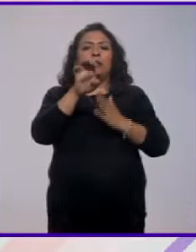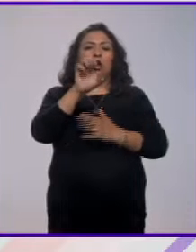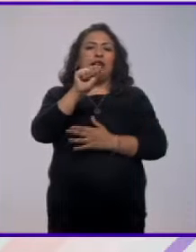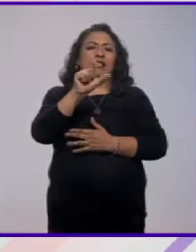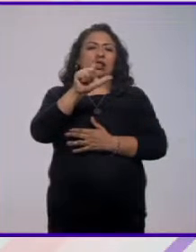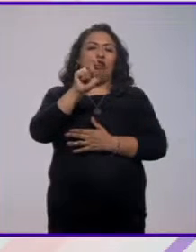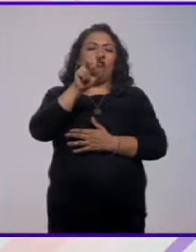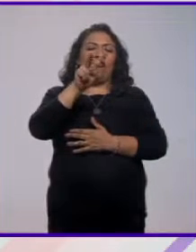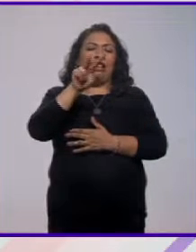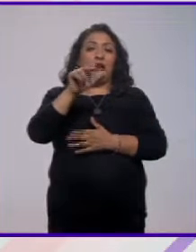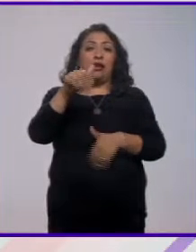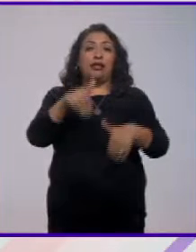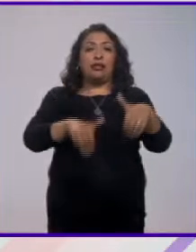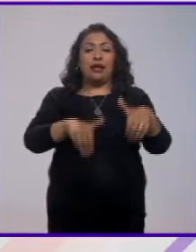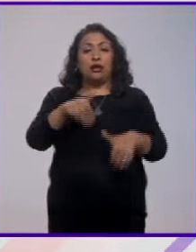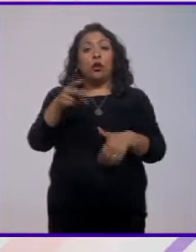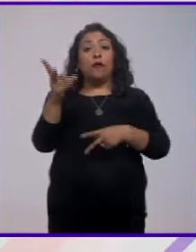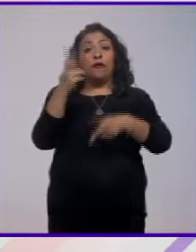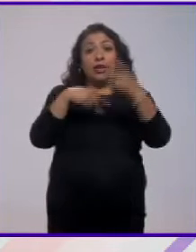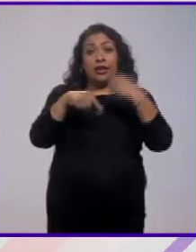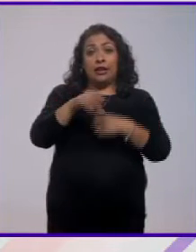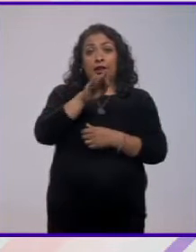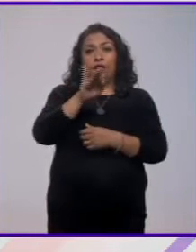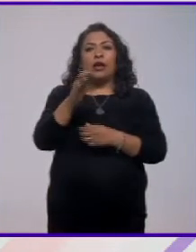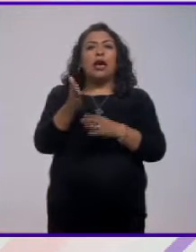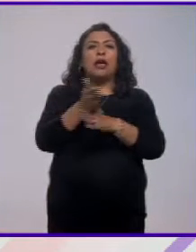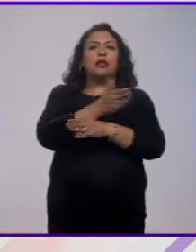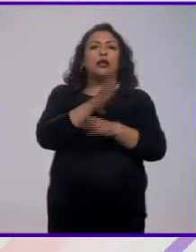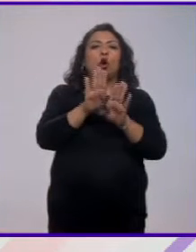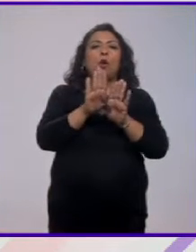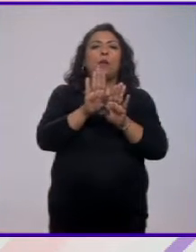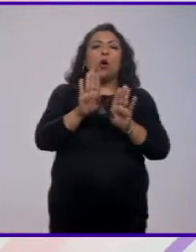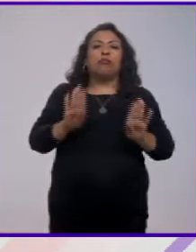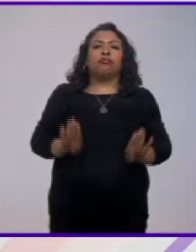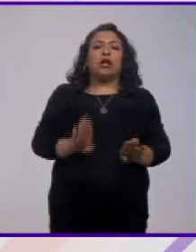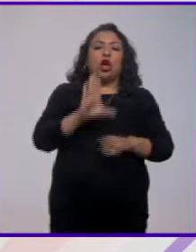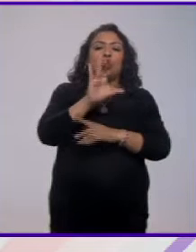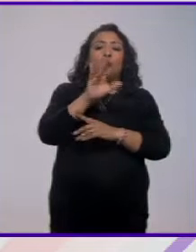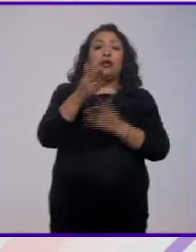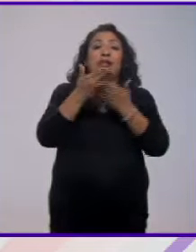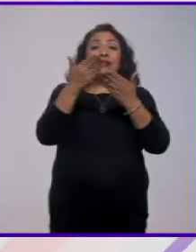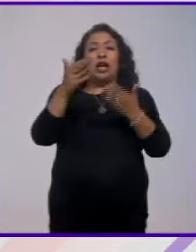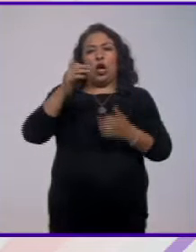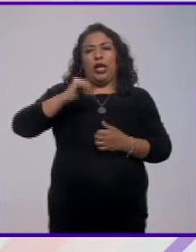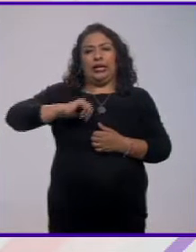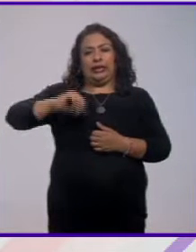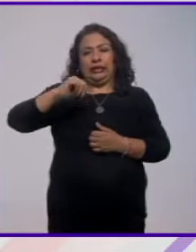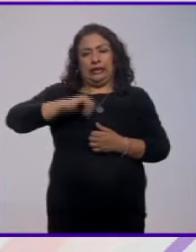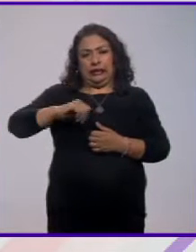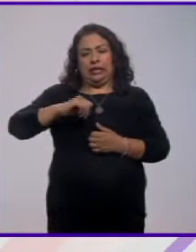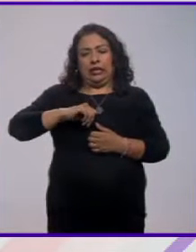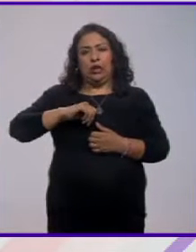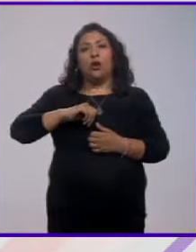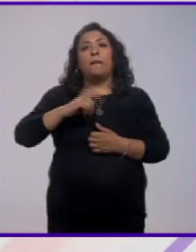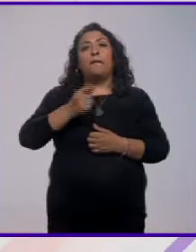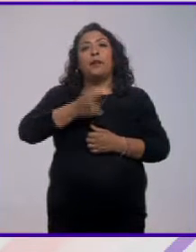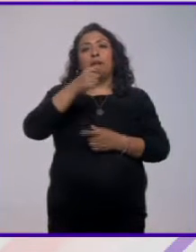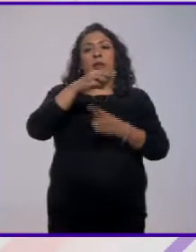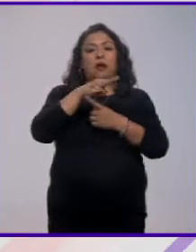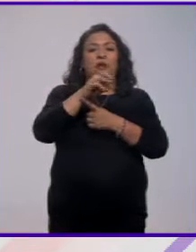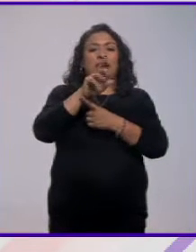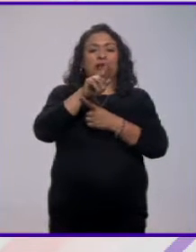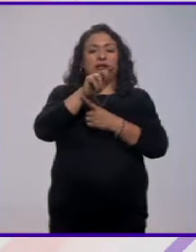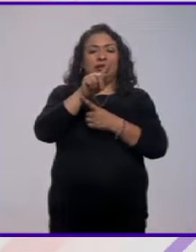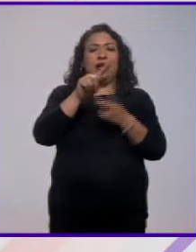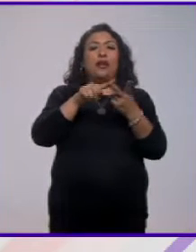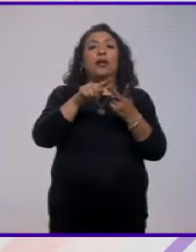teatro Mladinsko, que ha venido al Cervantino primero en tiempos comunistas y ya en este siglo en un par de ocasiones, primero con Maratzade, después